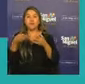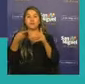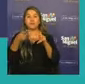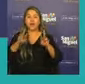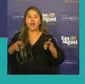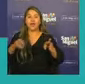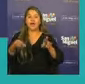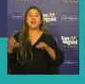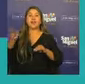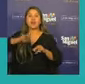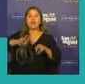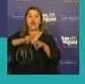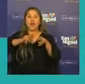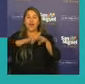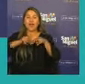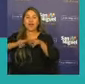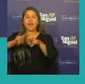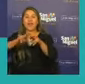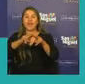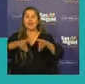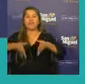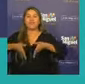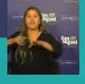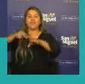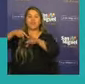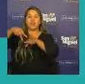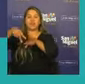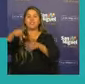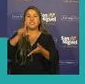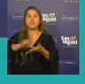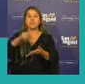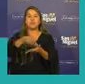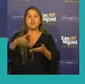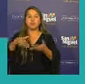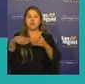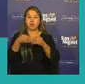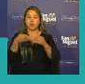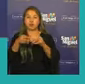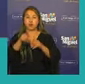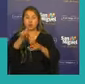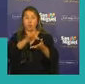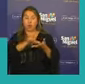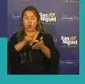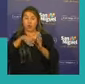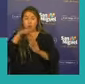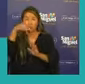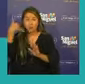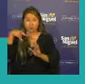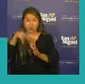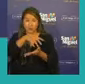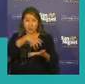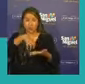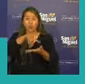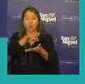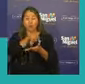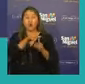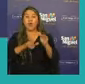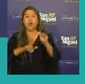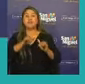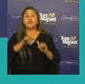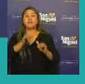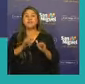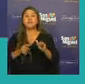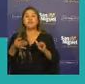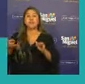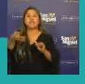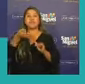renovar veredas y 7.000 millones de pesos para un sector muy importante de la comuna y que de repente y siempre se